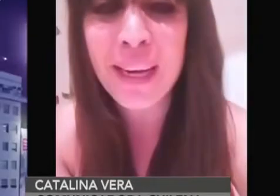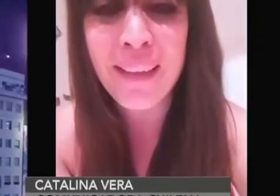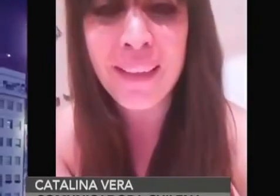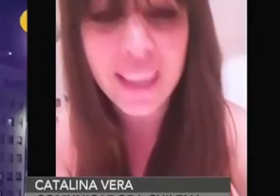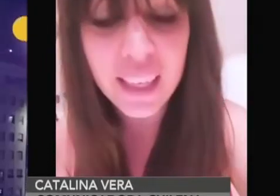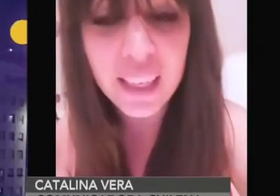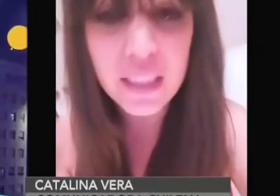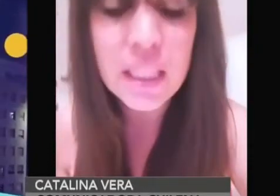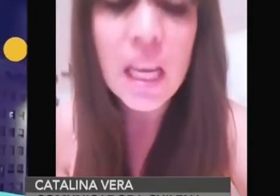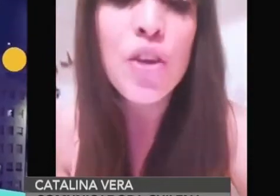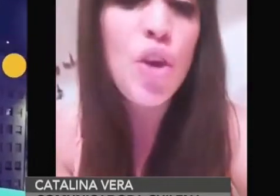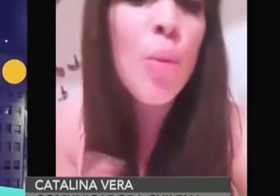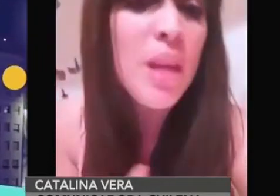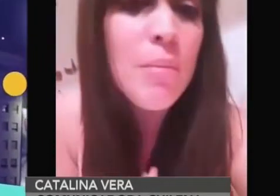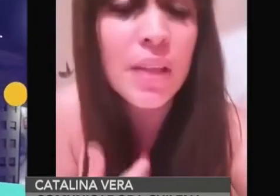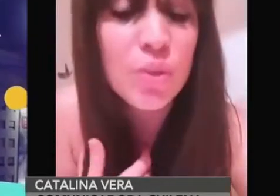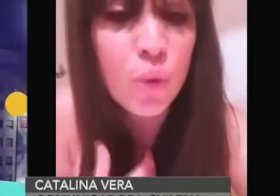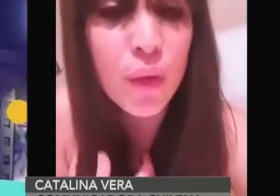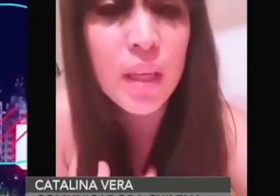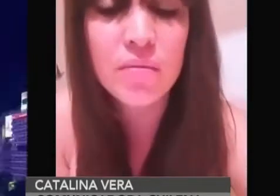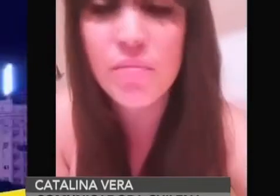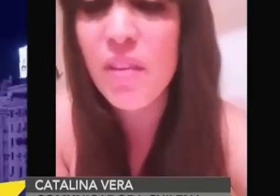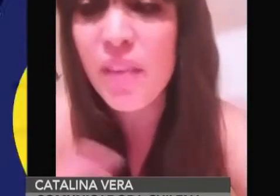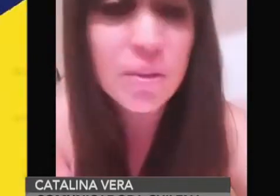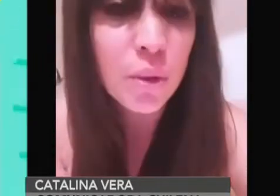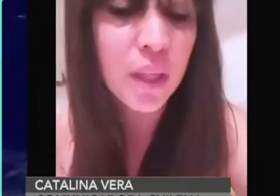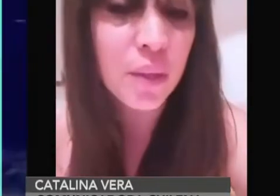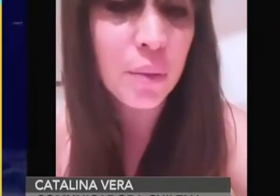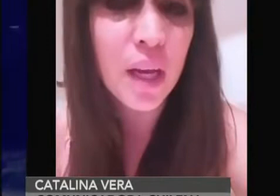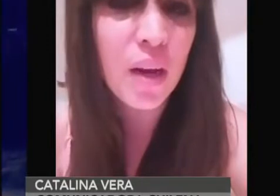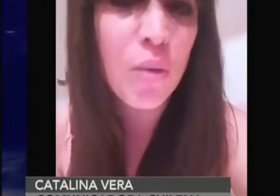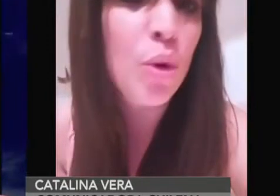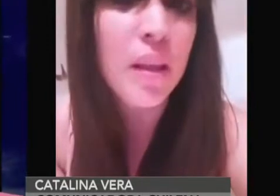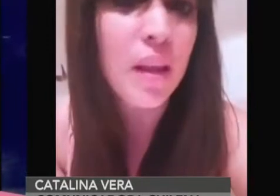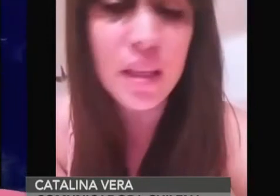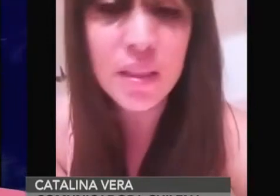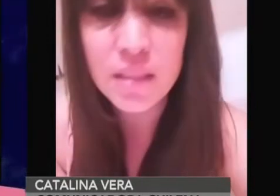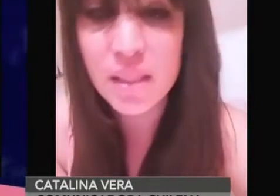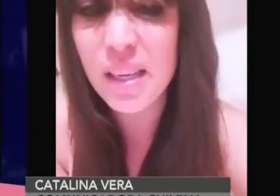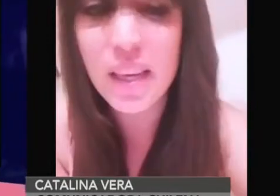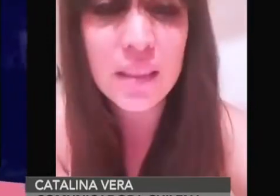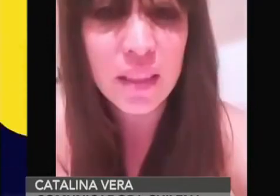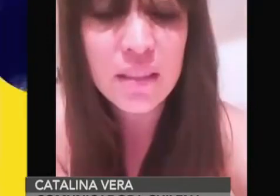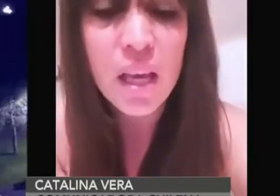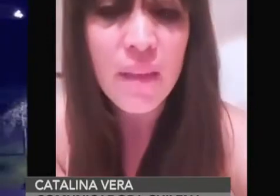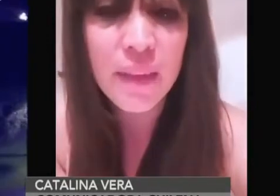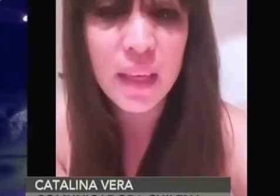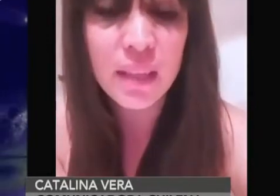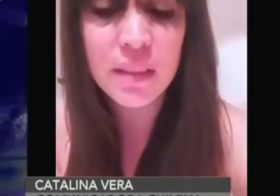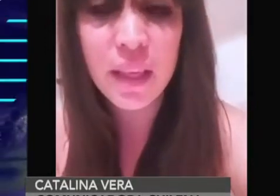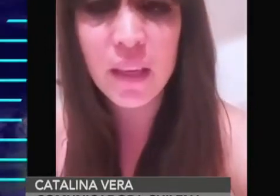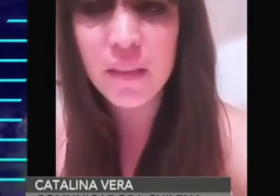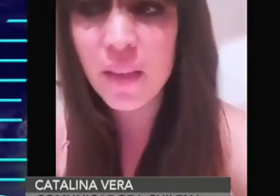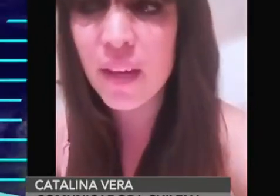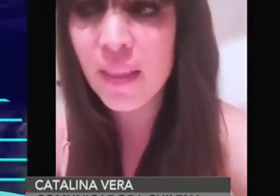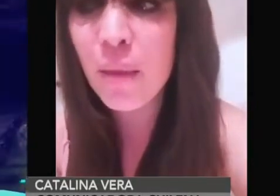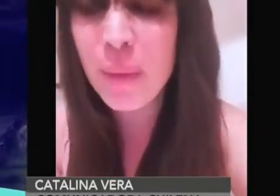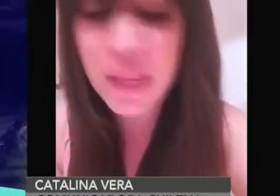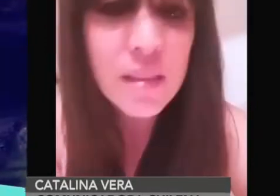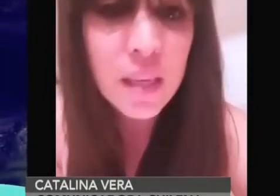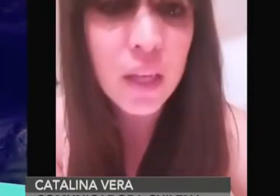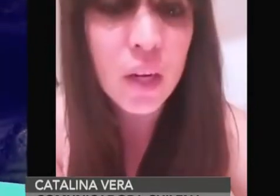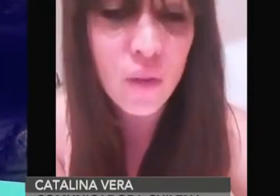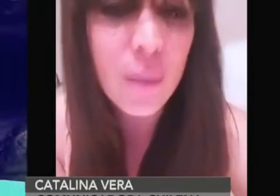a cambiar el ADN. Yo misma estuve viviendo en una comunidad cineasta, de gente que de